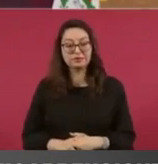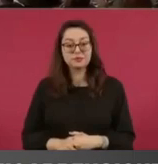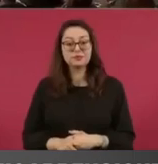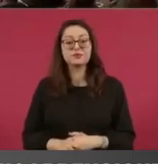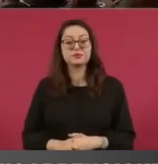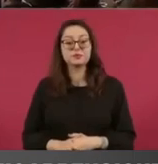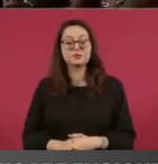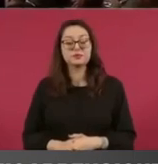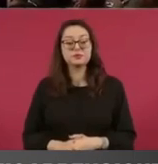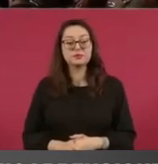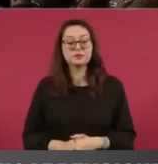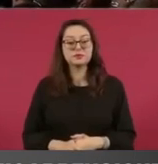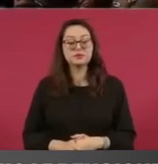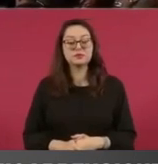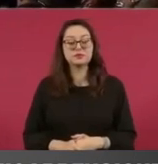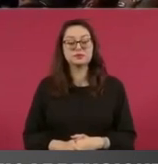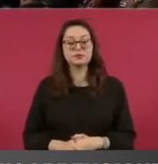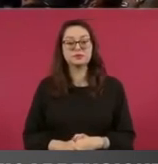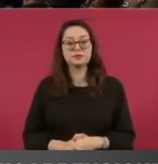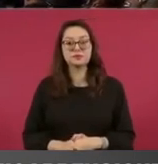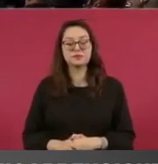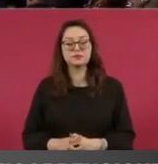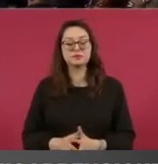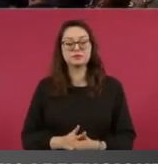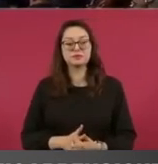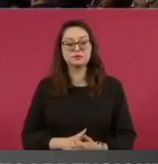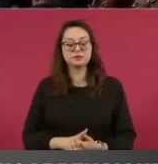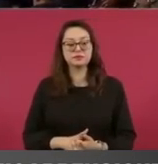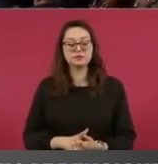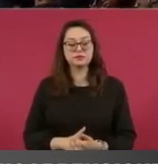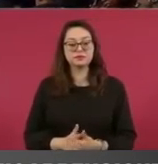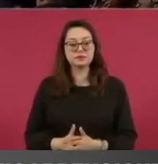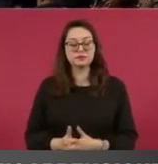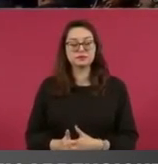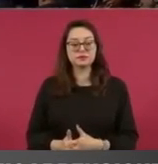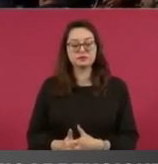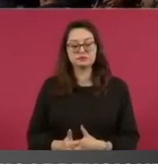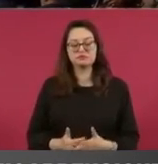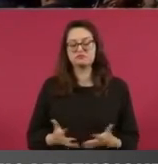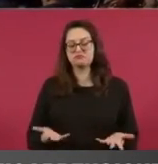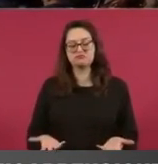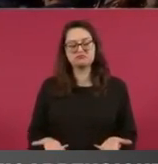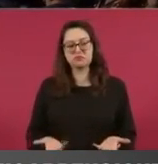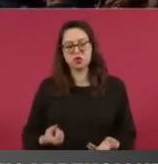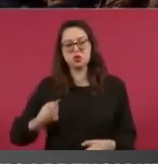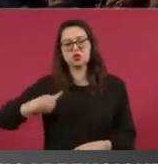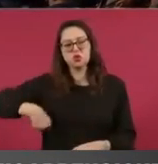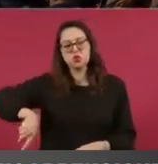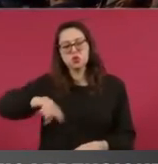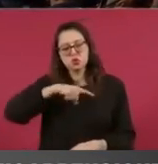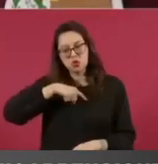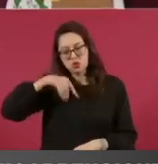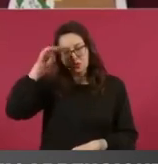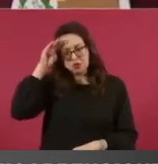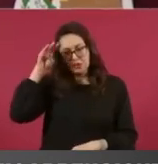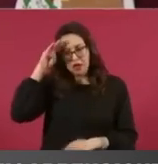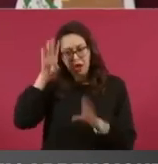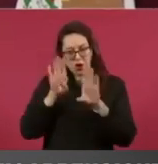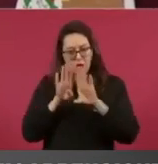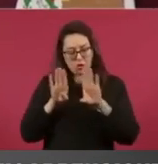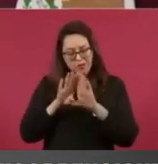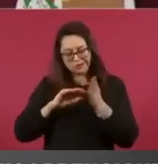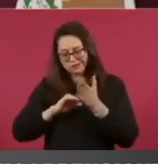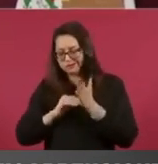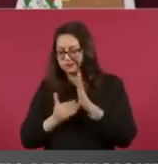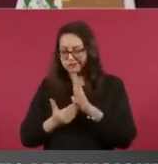¿Mande? ¿Aparecerían las AFORES o cómo se haría? No, vamos a buscar la forma. Yo lo que quiero es de